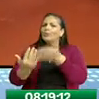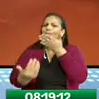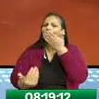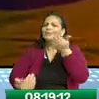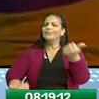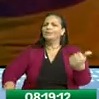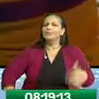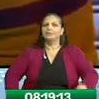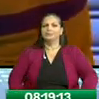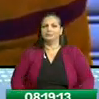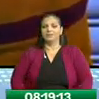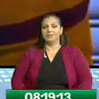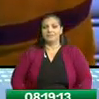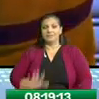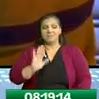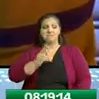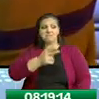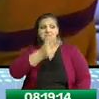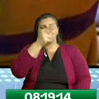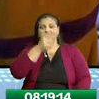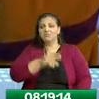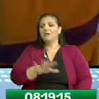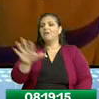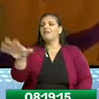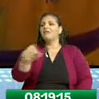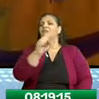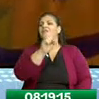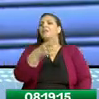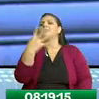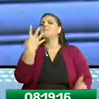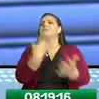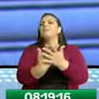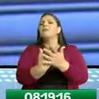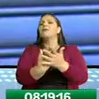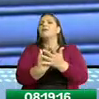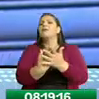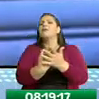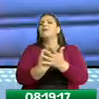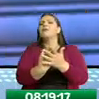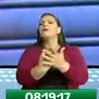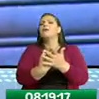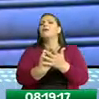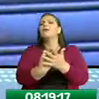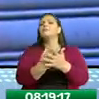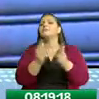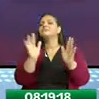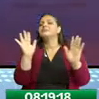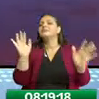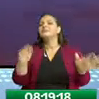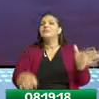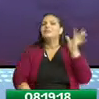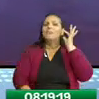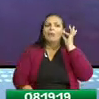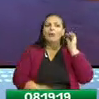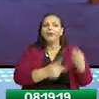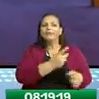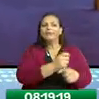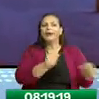vas acá, hermano. Se va preso. Te vas acá. ¿Cuántos años, Hugo? Es un igual, delito execrable. La señora ya está haciendo su vida y va a seguir con esa